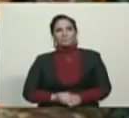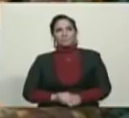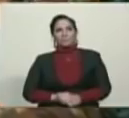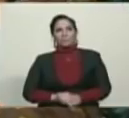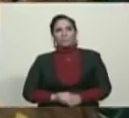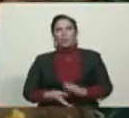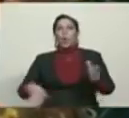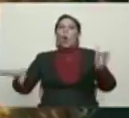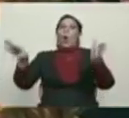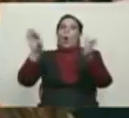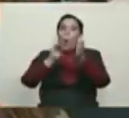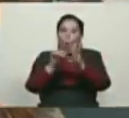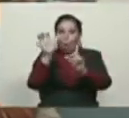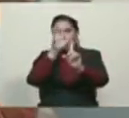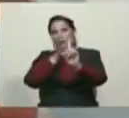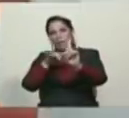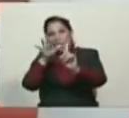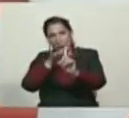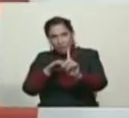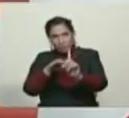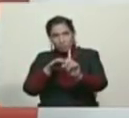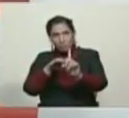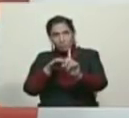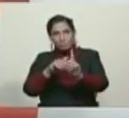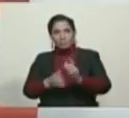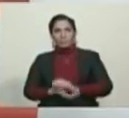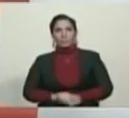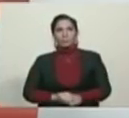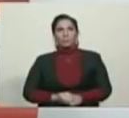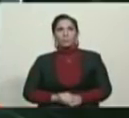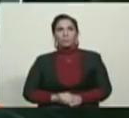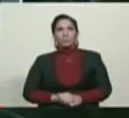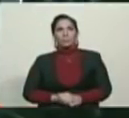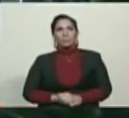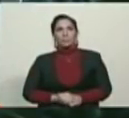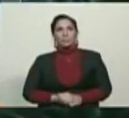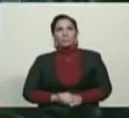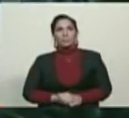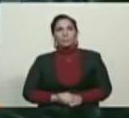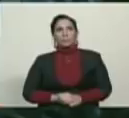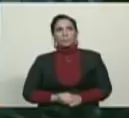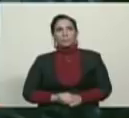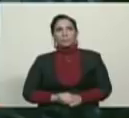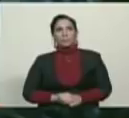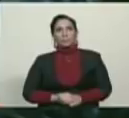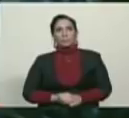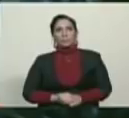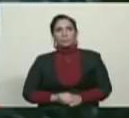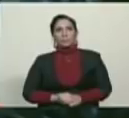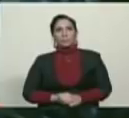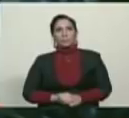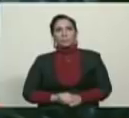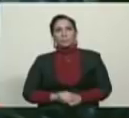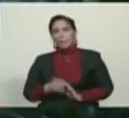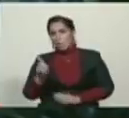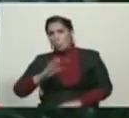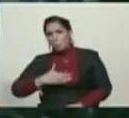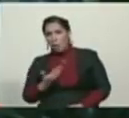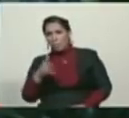Vuelvo al engaño. Nelcy, vuelvo al engaño. Nelcy, ¿verdad? Vuelvo al engaño. Ellos pueden aprobar